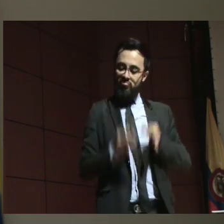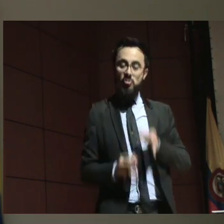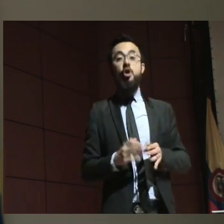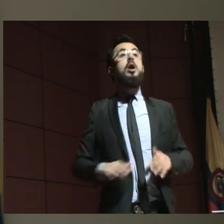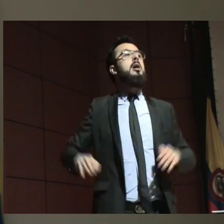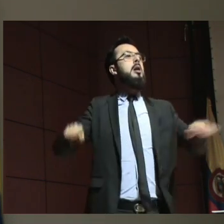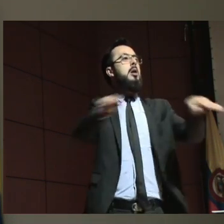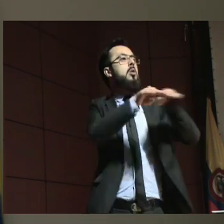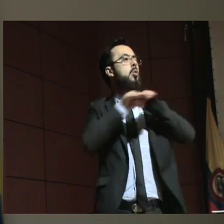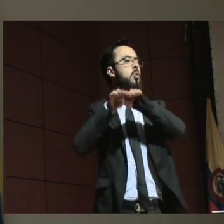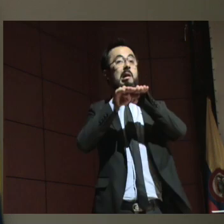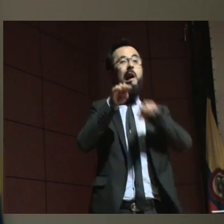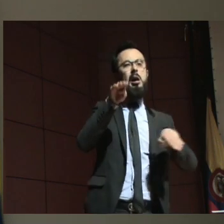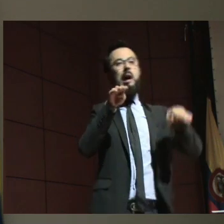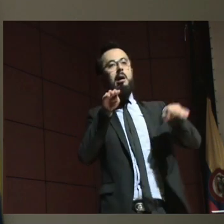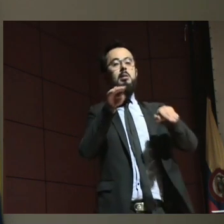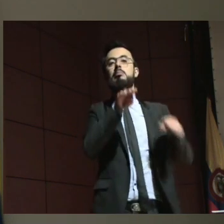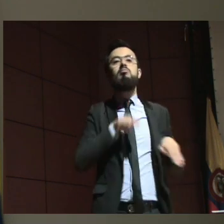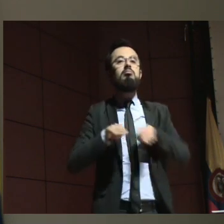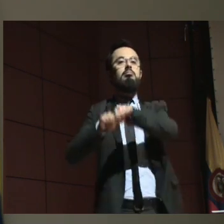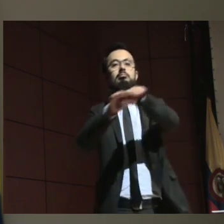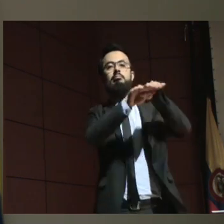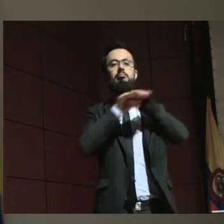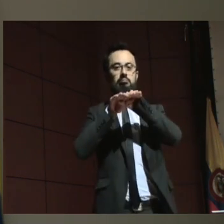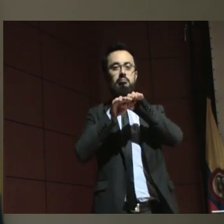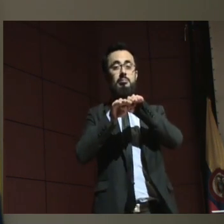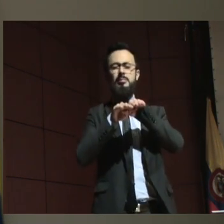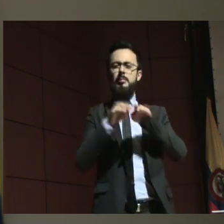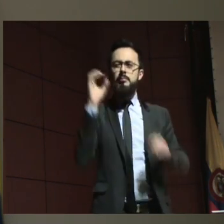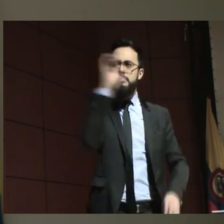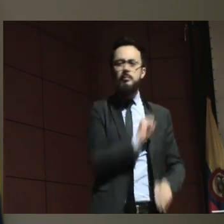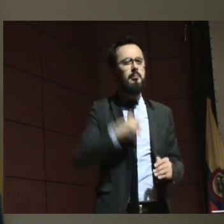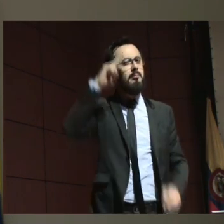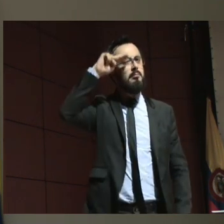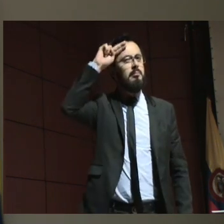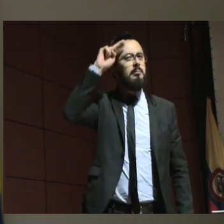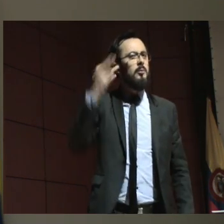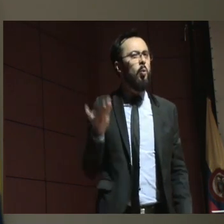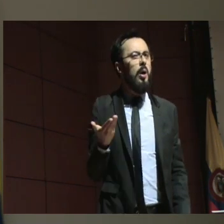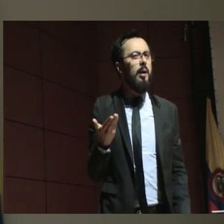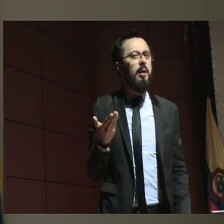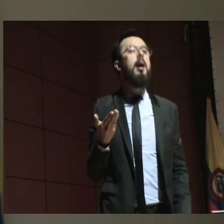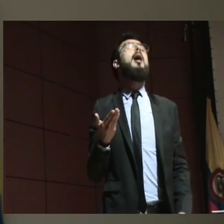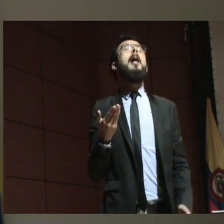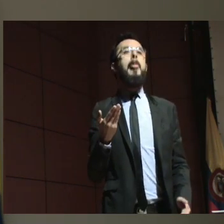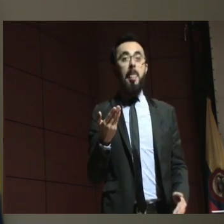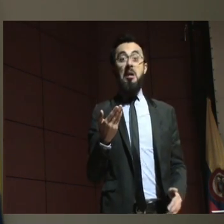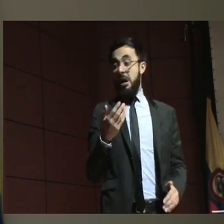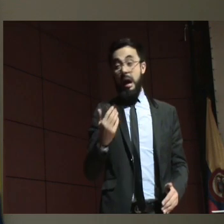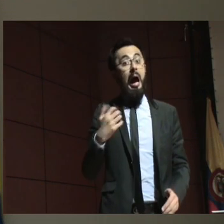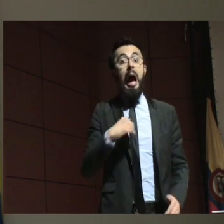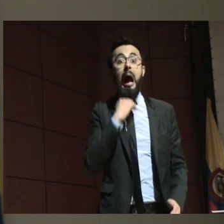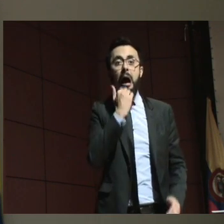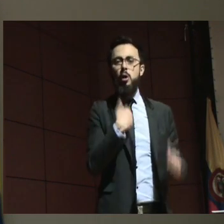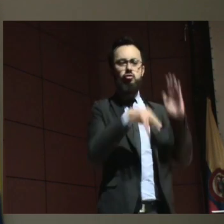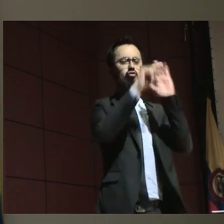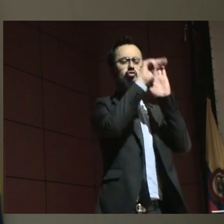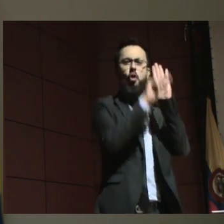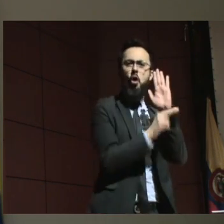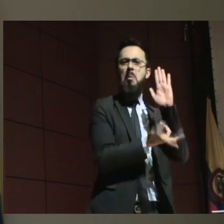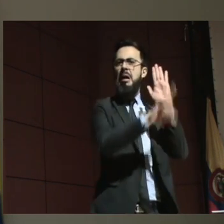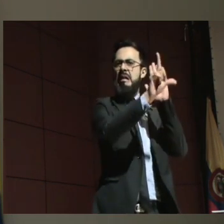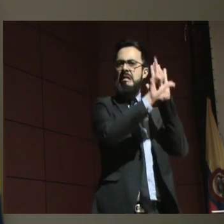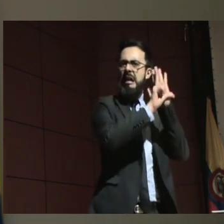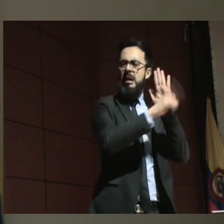de condiciones con las demás. Eso quiere decir que de ninguna manera, por ningún motivo, puede haber normas que